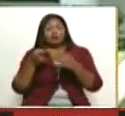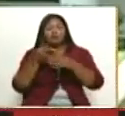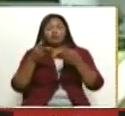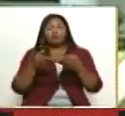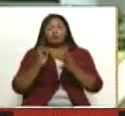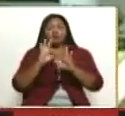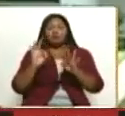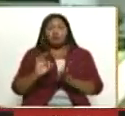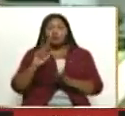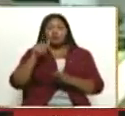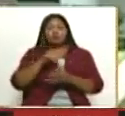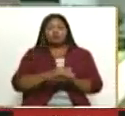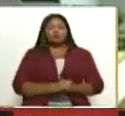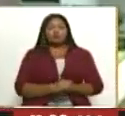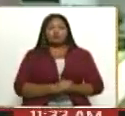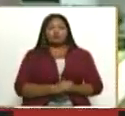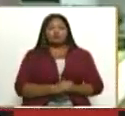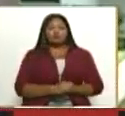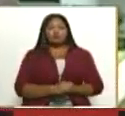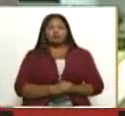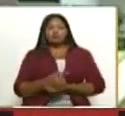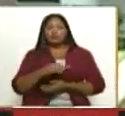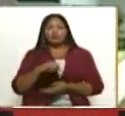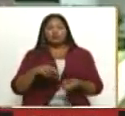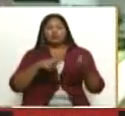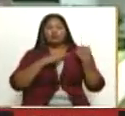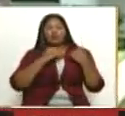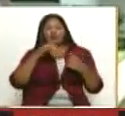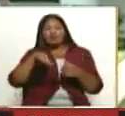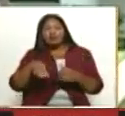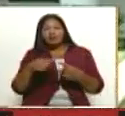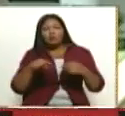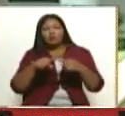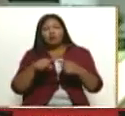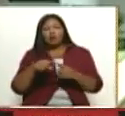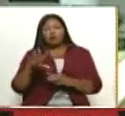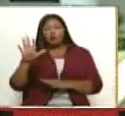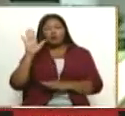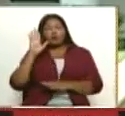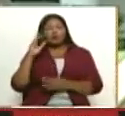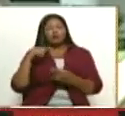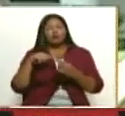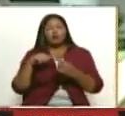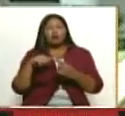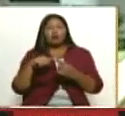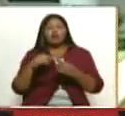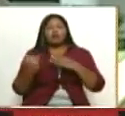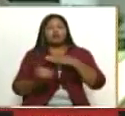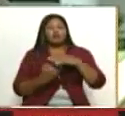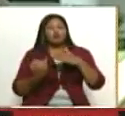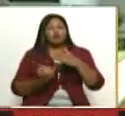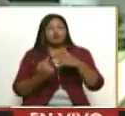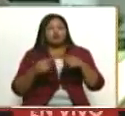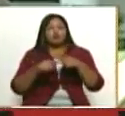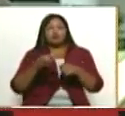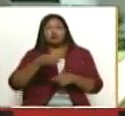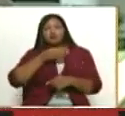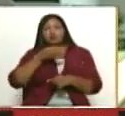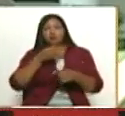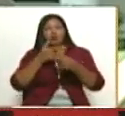gobiernos. Es un asunto de Estado y compromete a sus instituciones y a la sociedad en